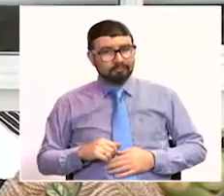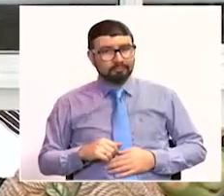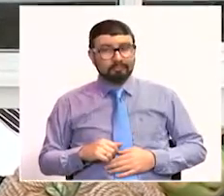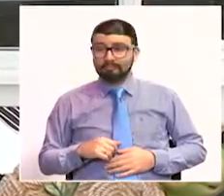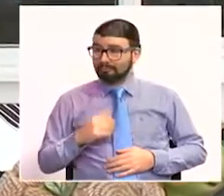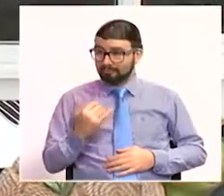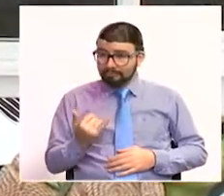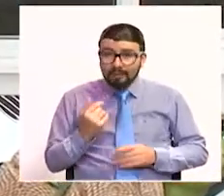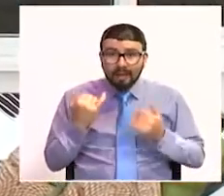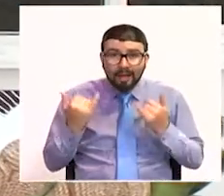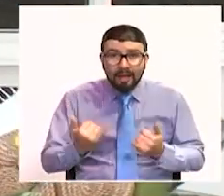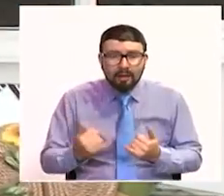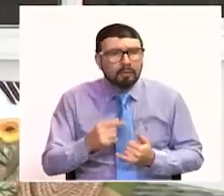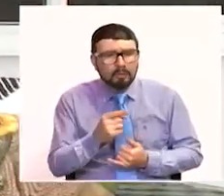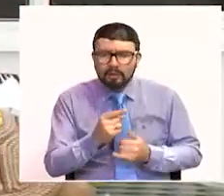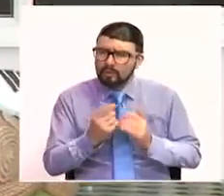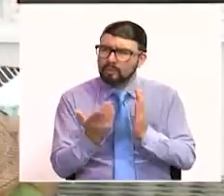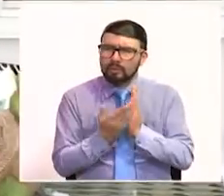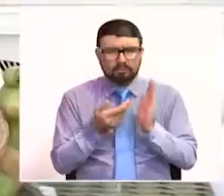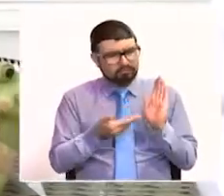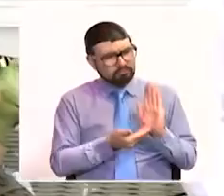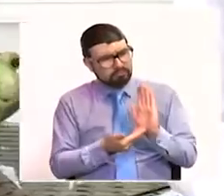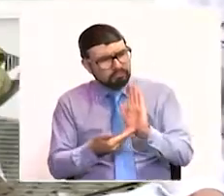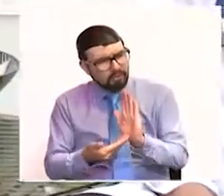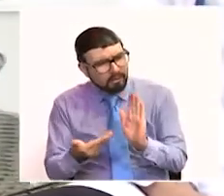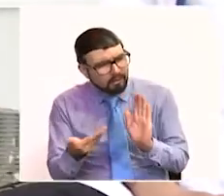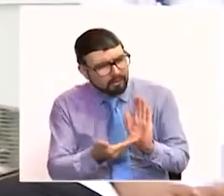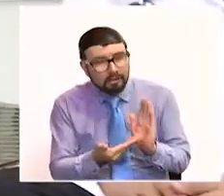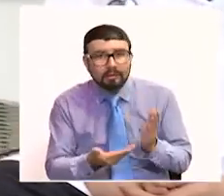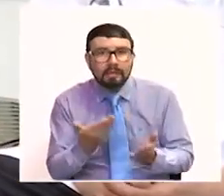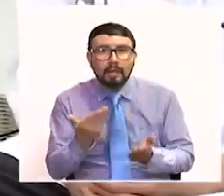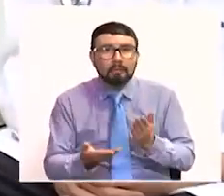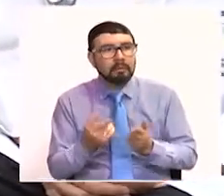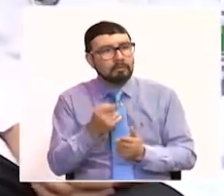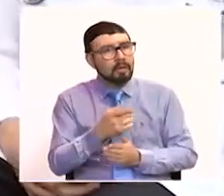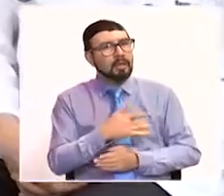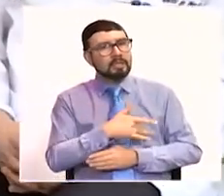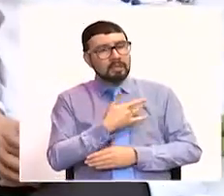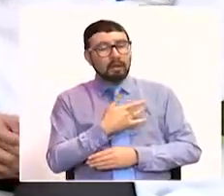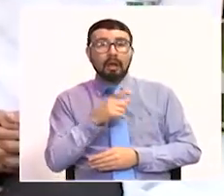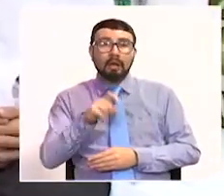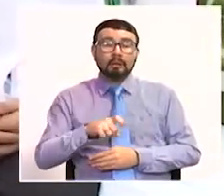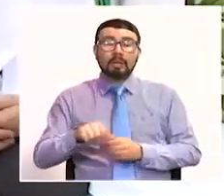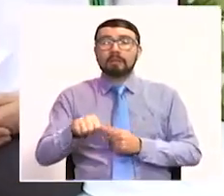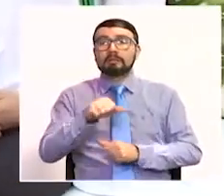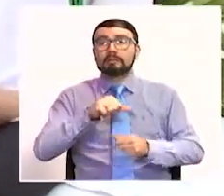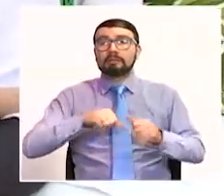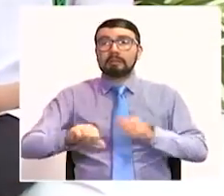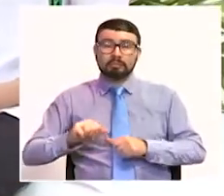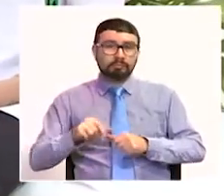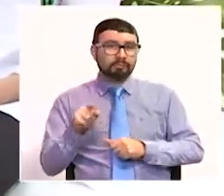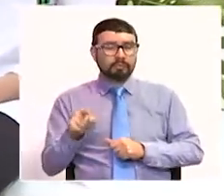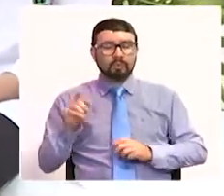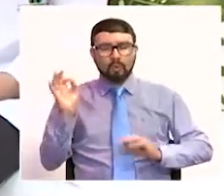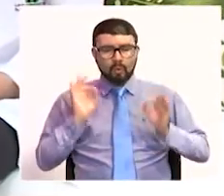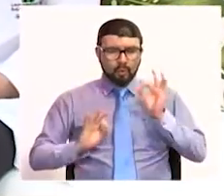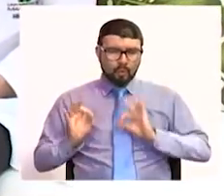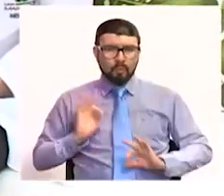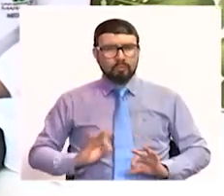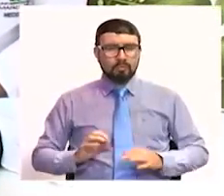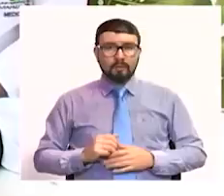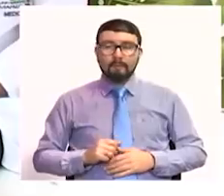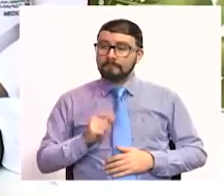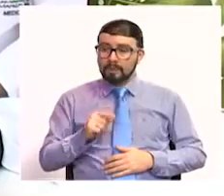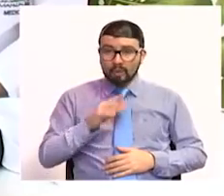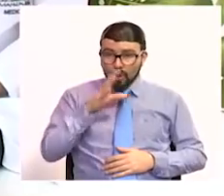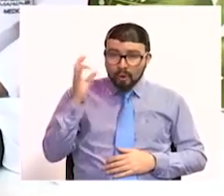y cada vez los estudios demuestran que muchas mujeres, dependiendo de la gravedad de los síntomas, necesitan reemplazos hormonales. En el hombre se hacen estudios